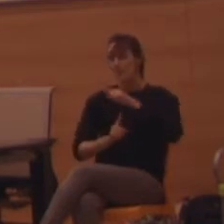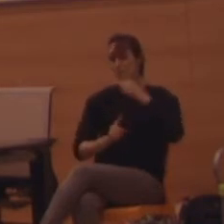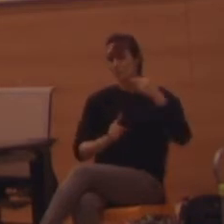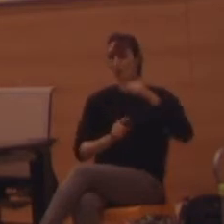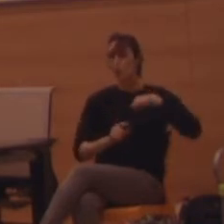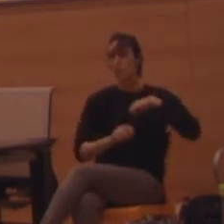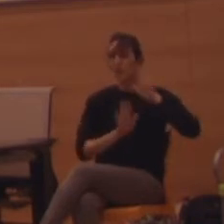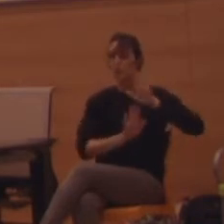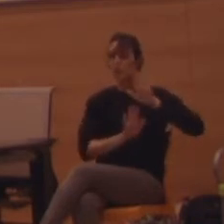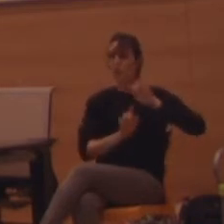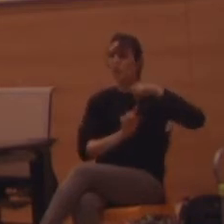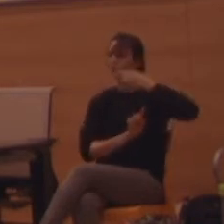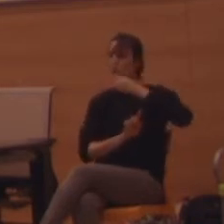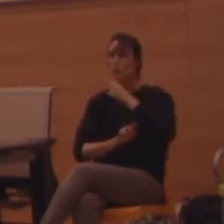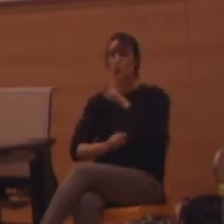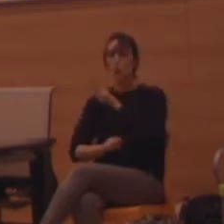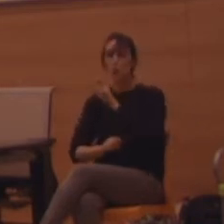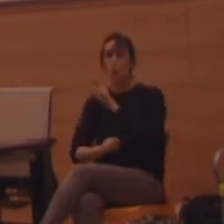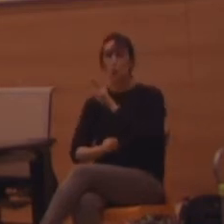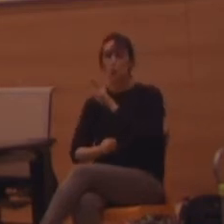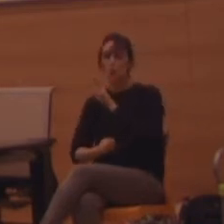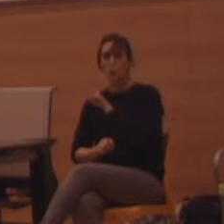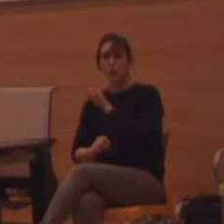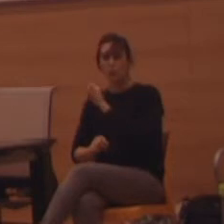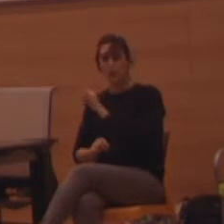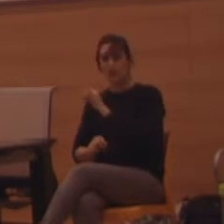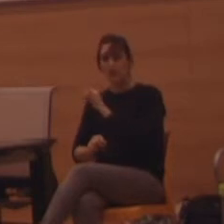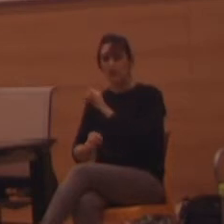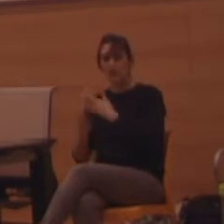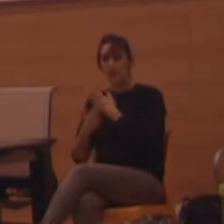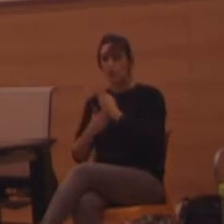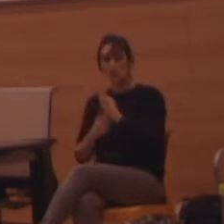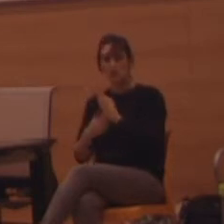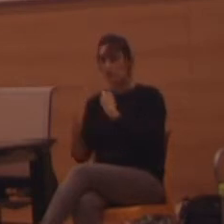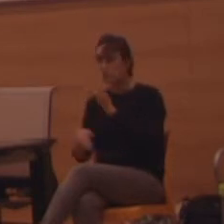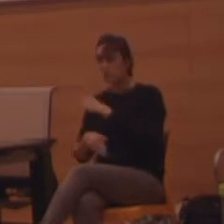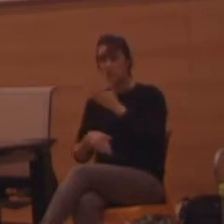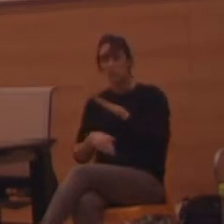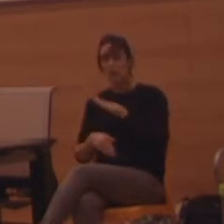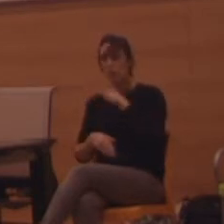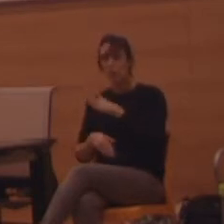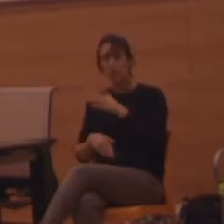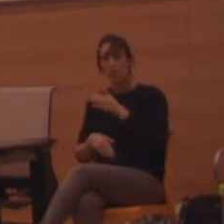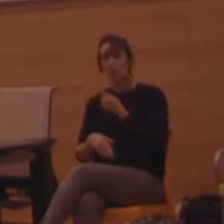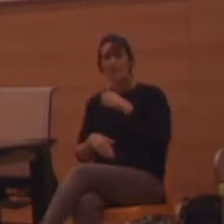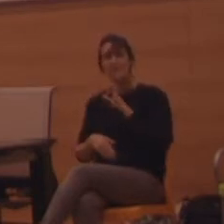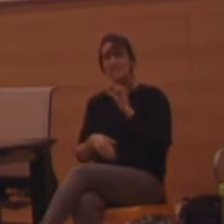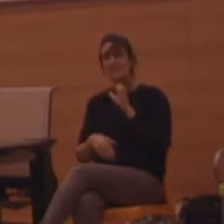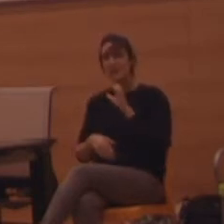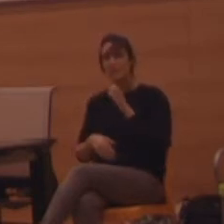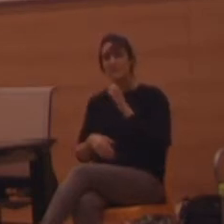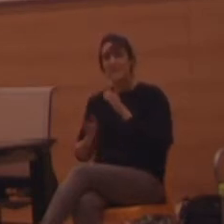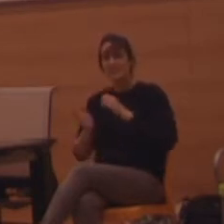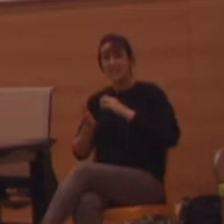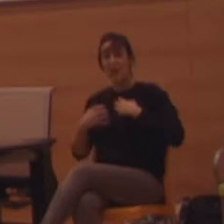marcharon rápidamente para la UBI y, por desgracia, 2 de ellas a las 48 horas habían fallecido porque hicieron una sepsis, hicieron un fallo